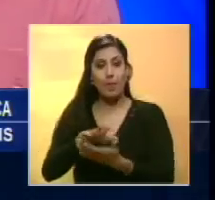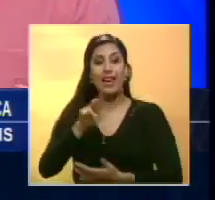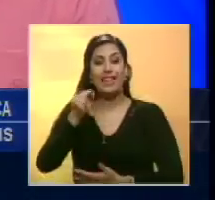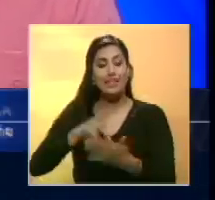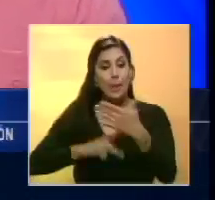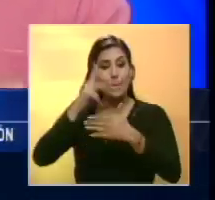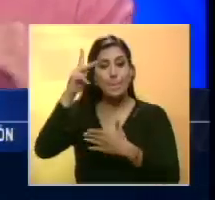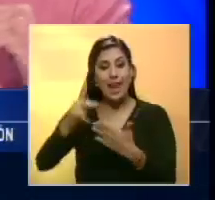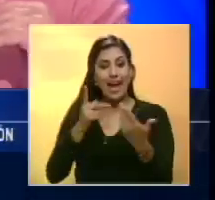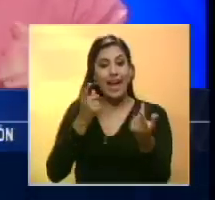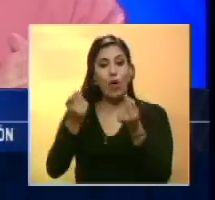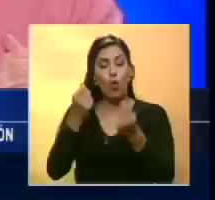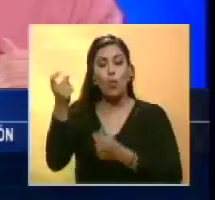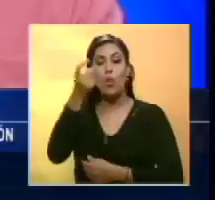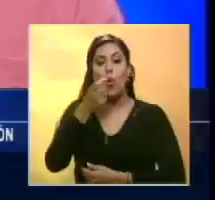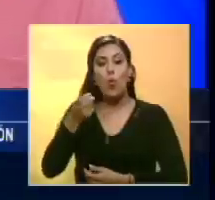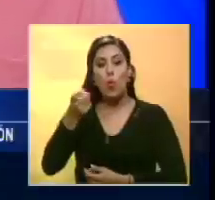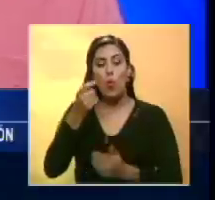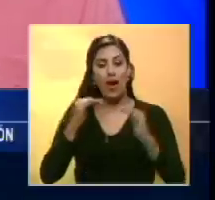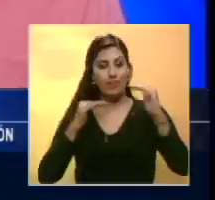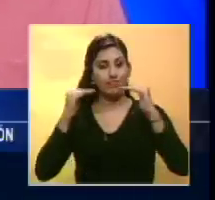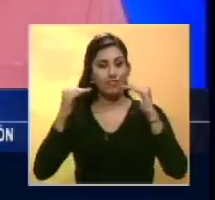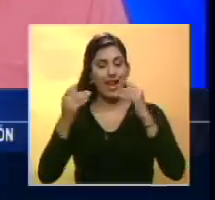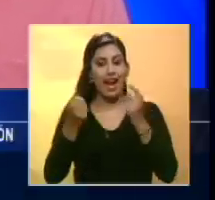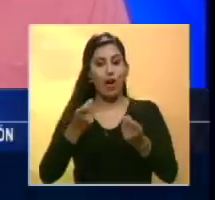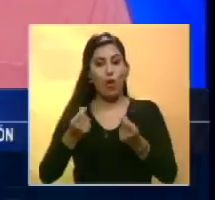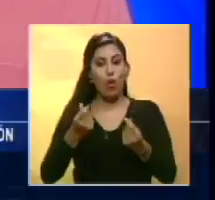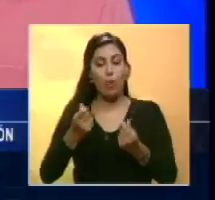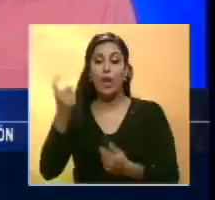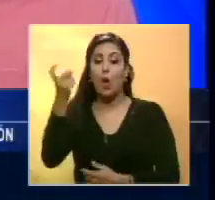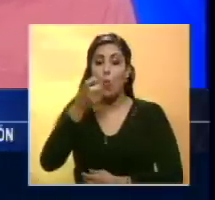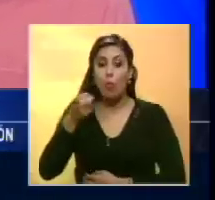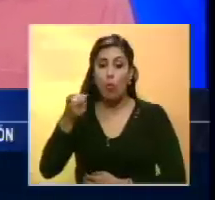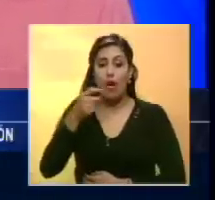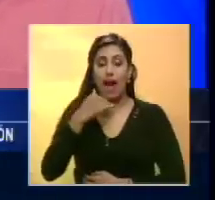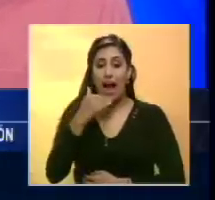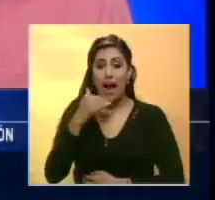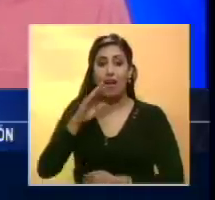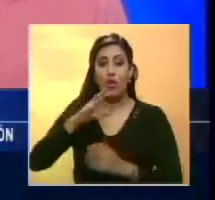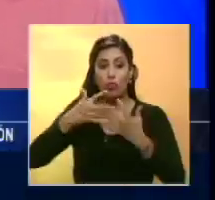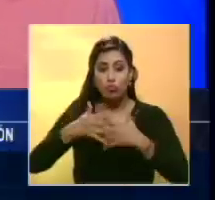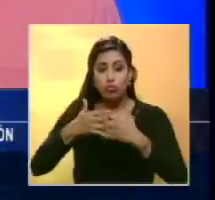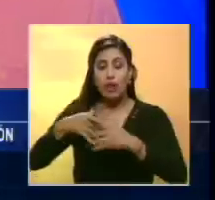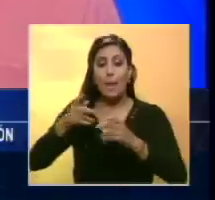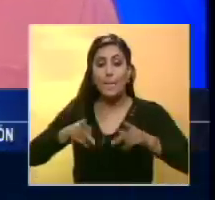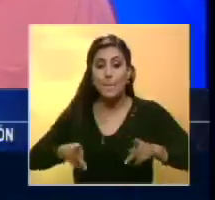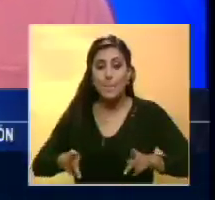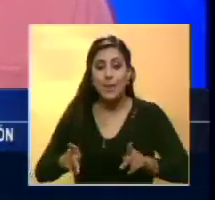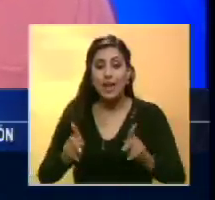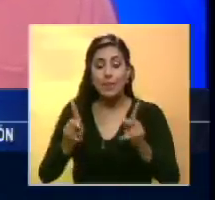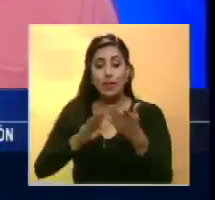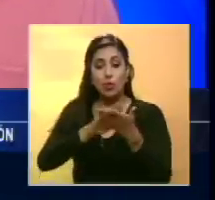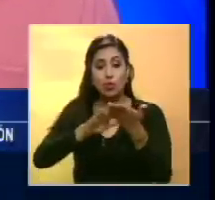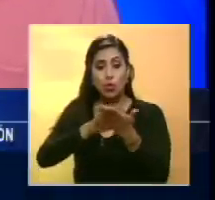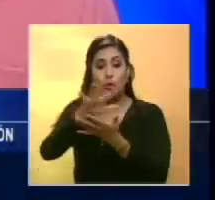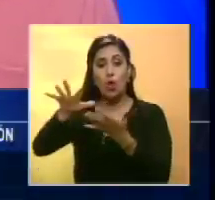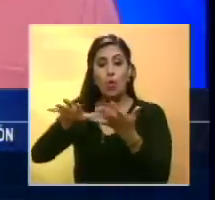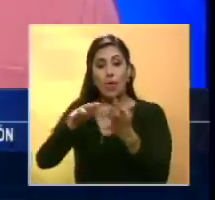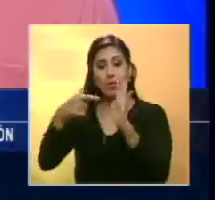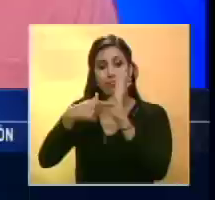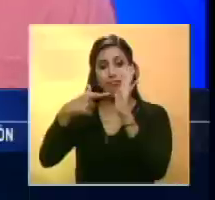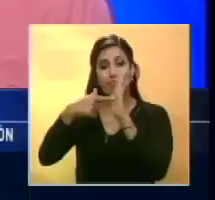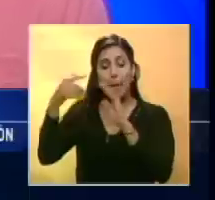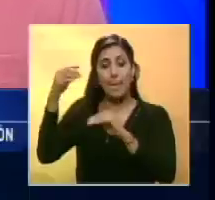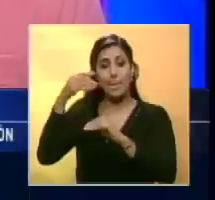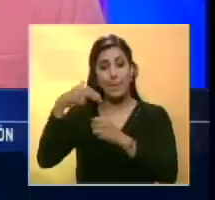plan económico que busca estabilizar la economía, que nos busca ubicar en un escenario de productividad que nos permita superar la dependencia del rentismo